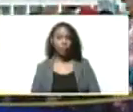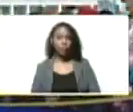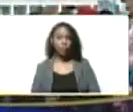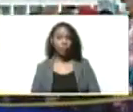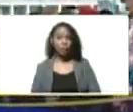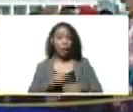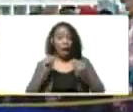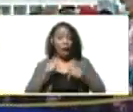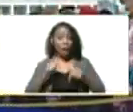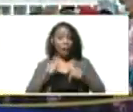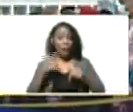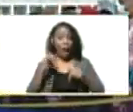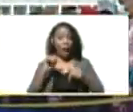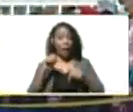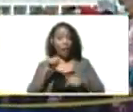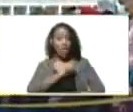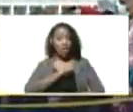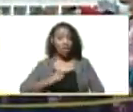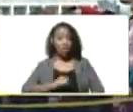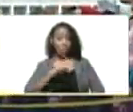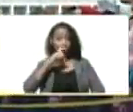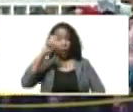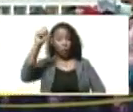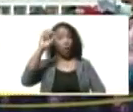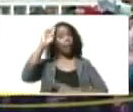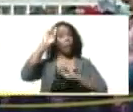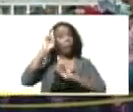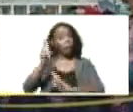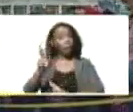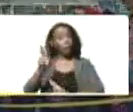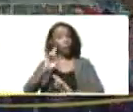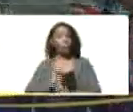Miren que aquí tienen a Superbigote, respeten.